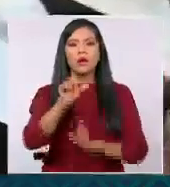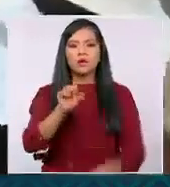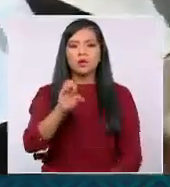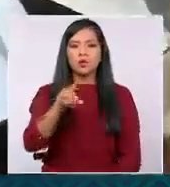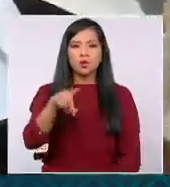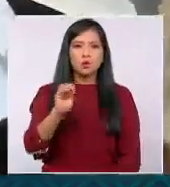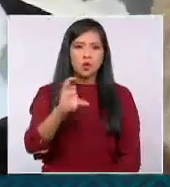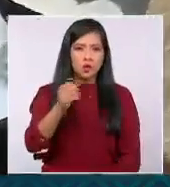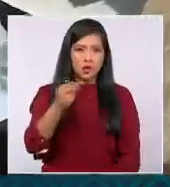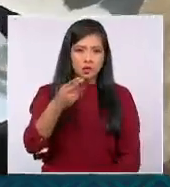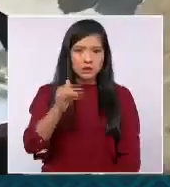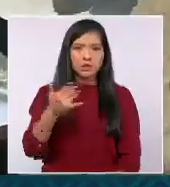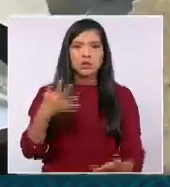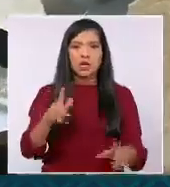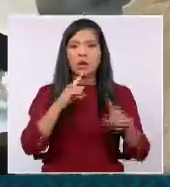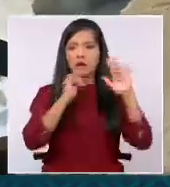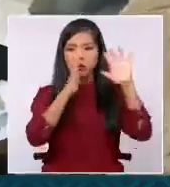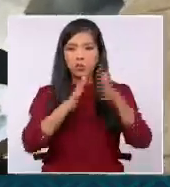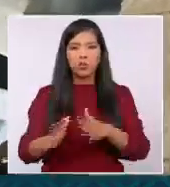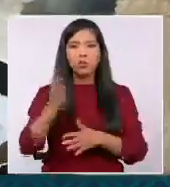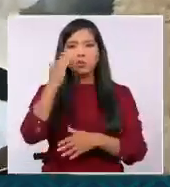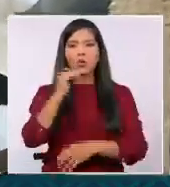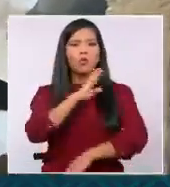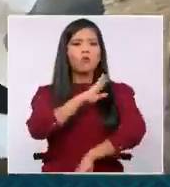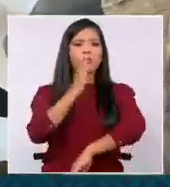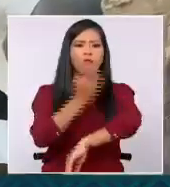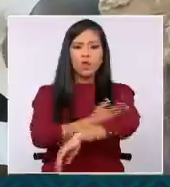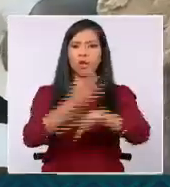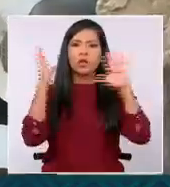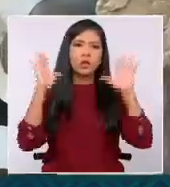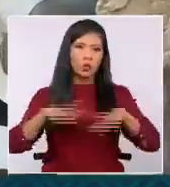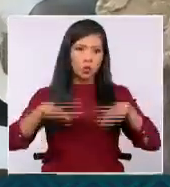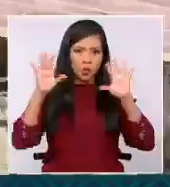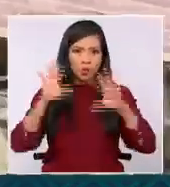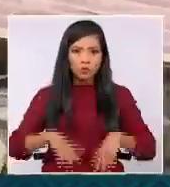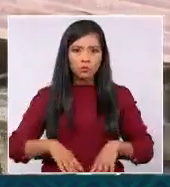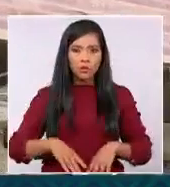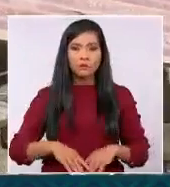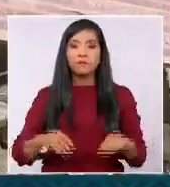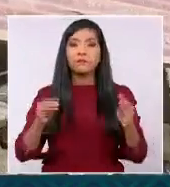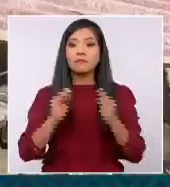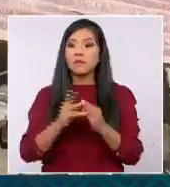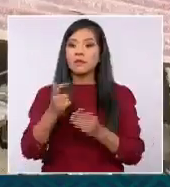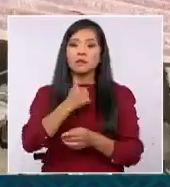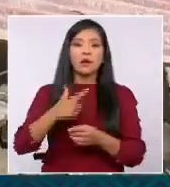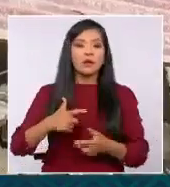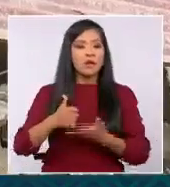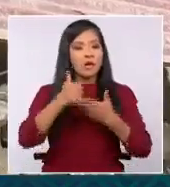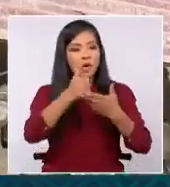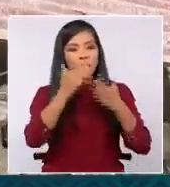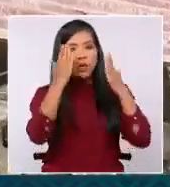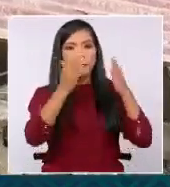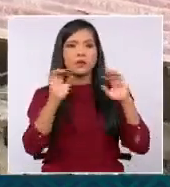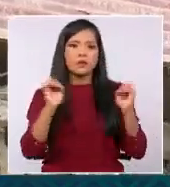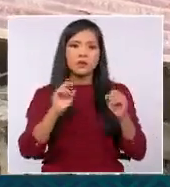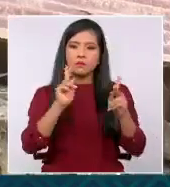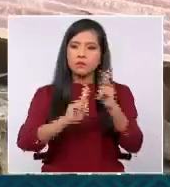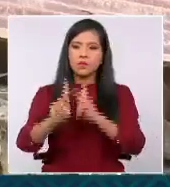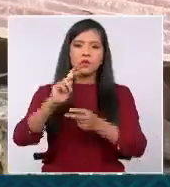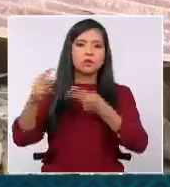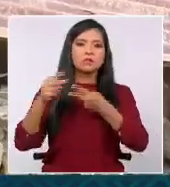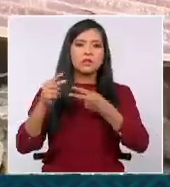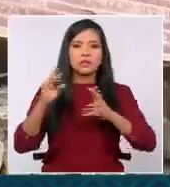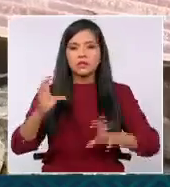La paz colapsaron a causa de las fuertes lluvias y hasta el momento la alcaldía paseña no atendió este caso, denunciaron los vecinos de este